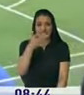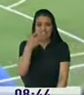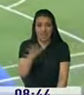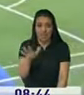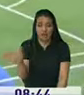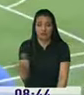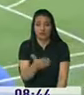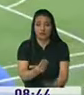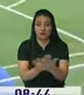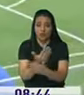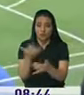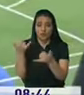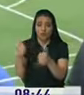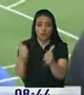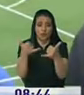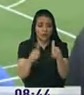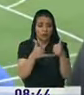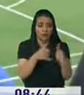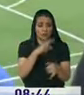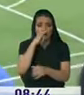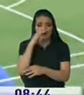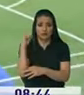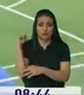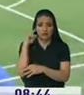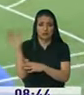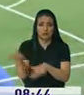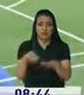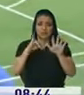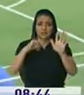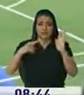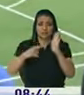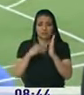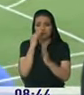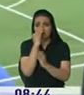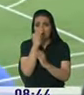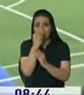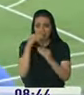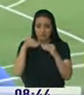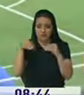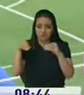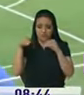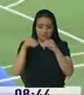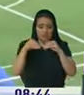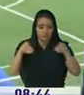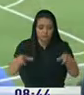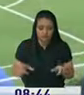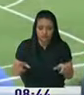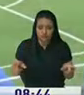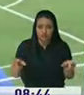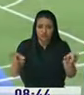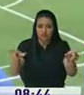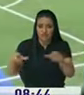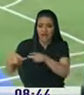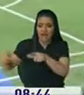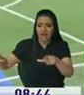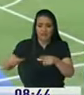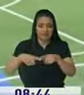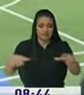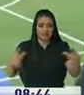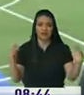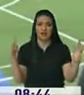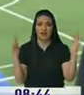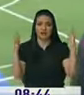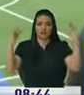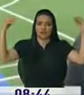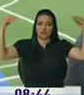con nuevas áreas de juegos infantiles, con más de 6.000 plantas ornamentales, con aceras anchas, debidamente iluminadas, arborizadas,